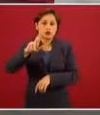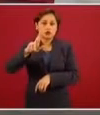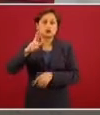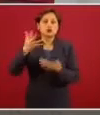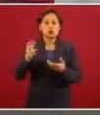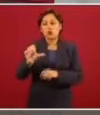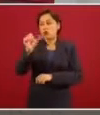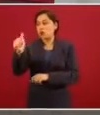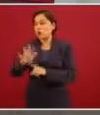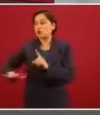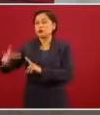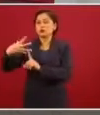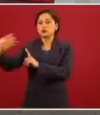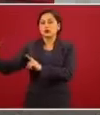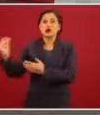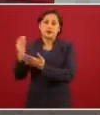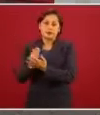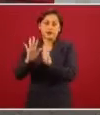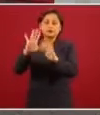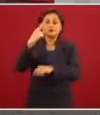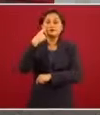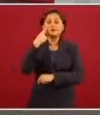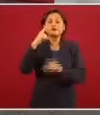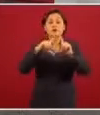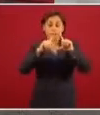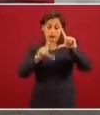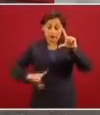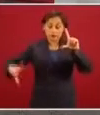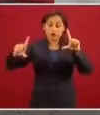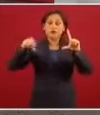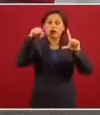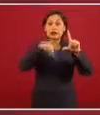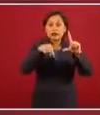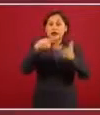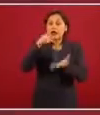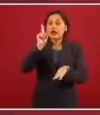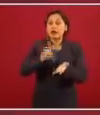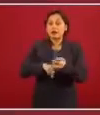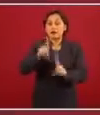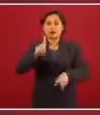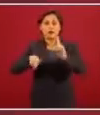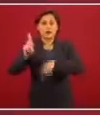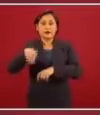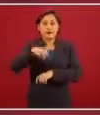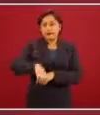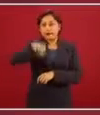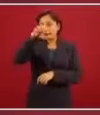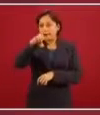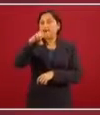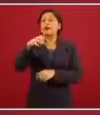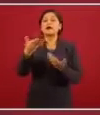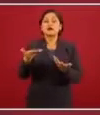en el territorio mexicano, sí existen variaciones de la edad entre las poblaciones, digamos, la edad media, la